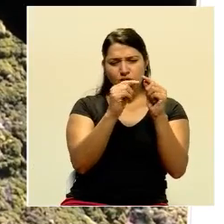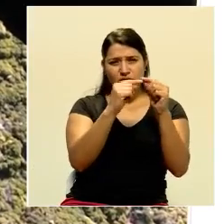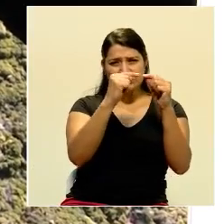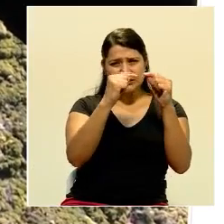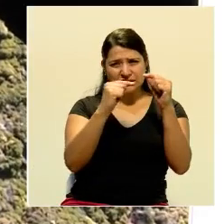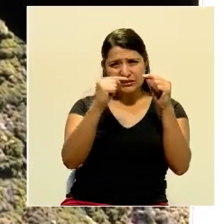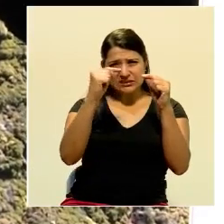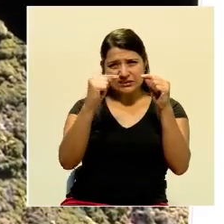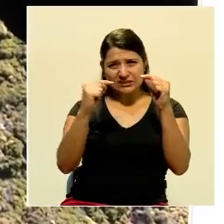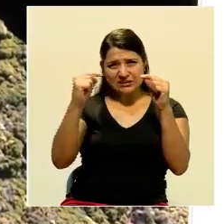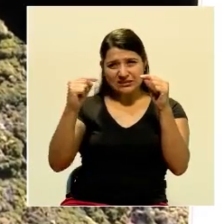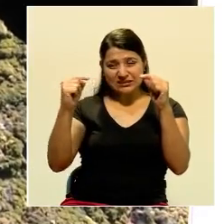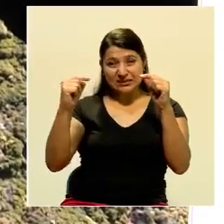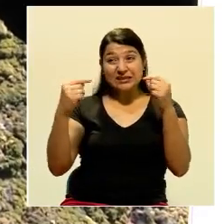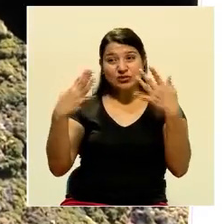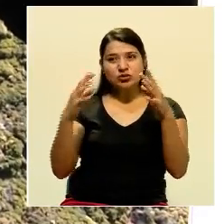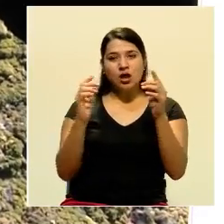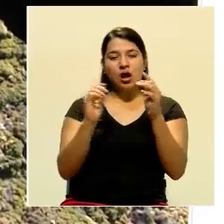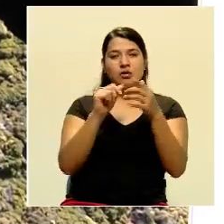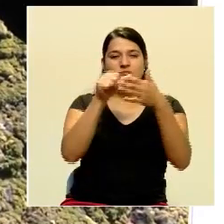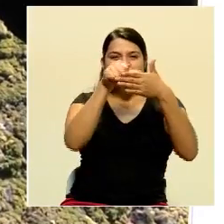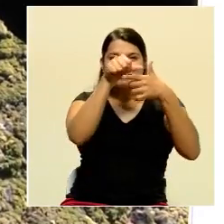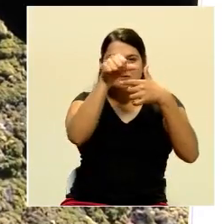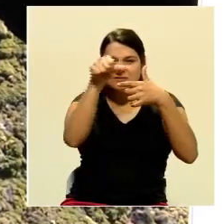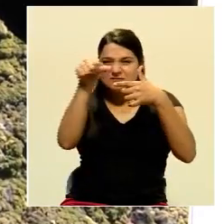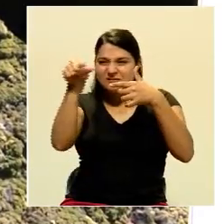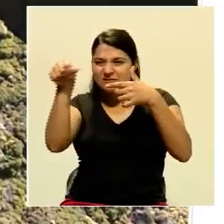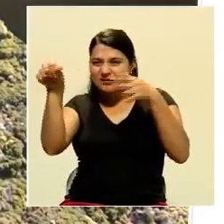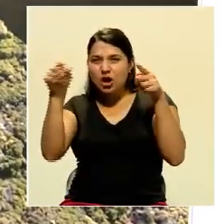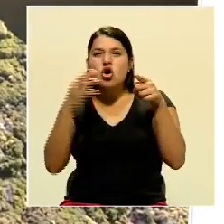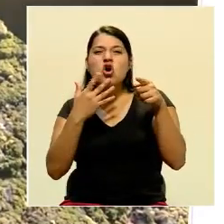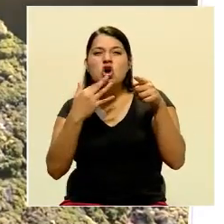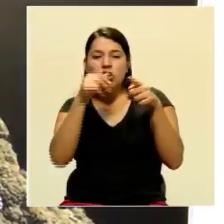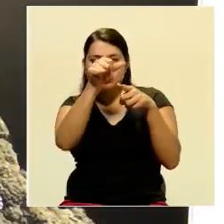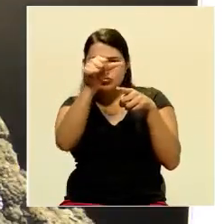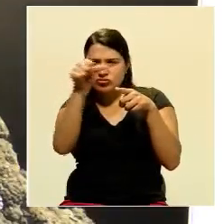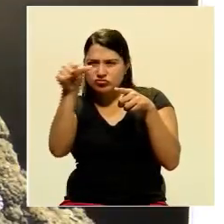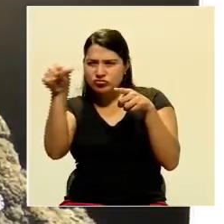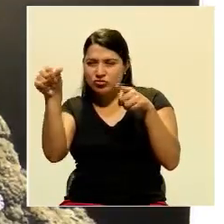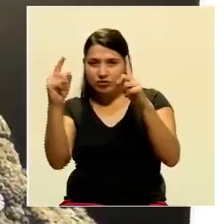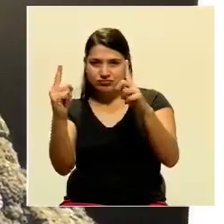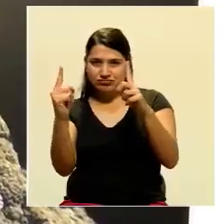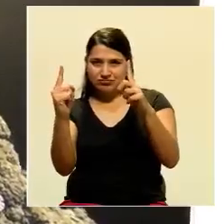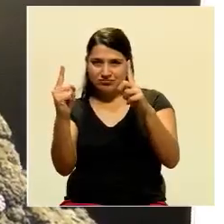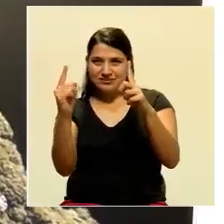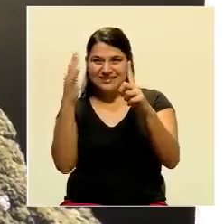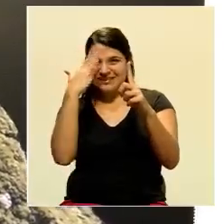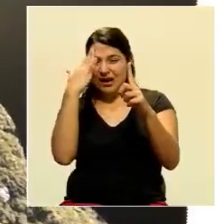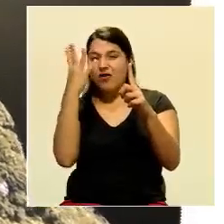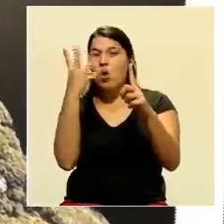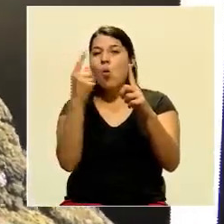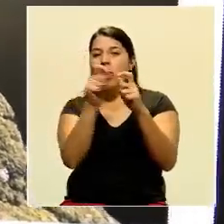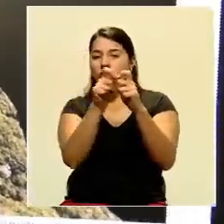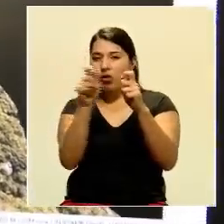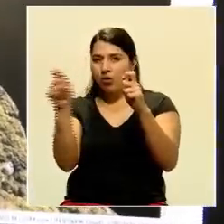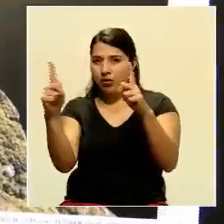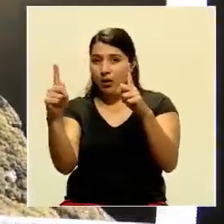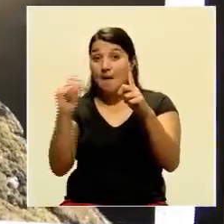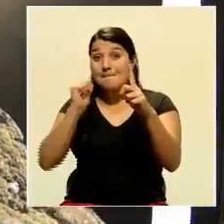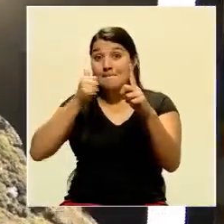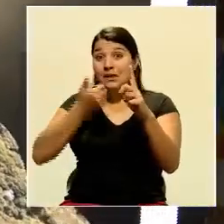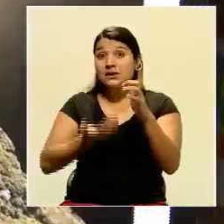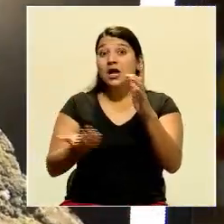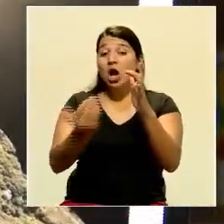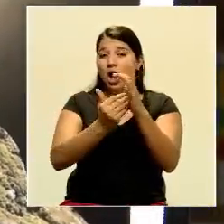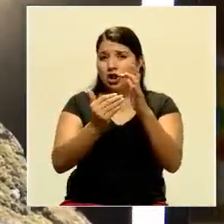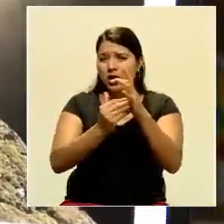ustedes detectaron. Sí, bueno, hay que replantar que este bloque, todo el gran bloque aquí, empezó a desviñarse a